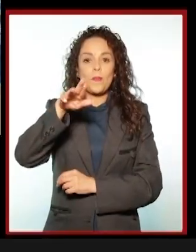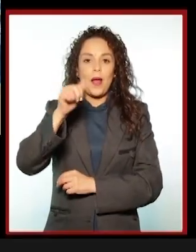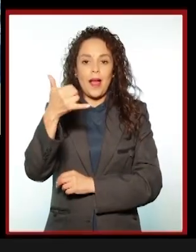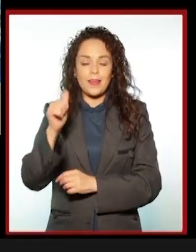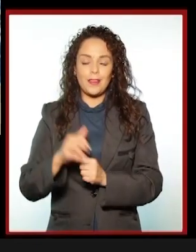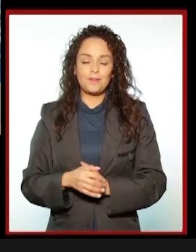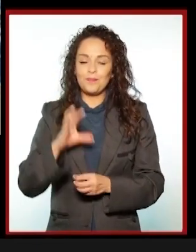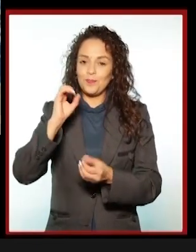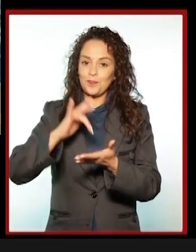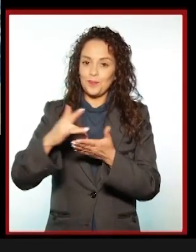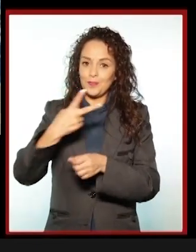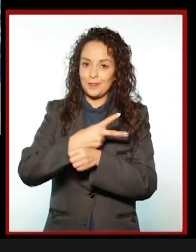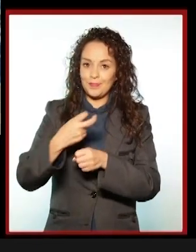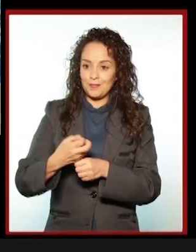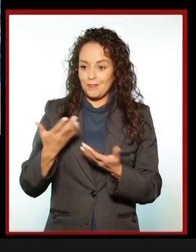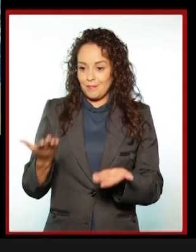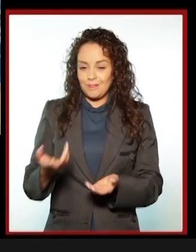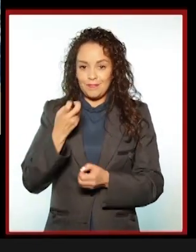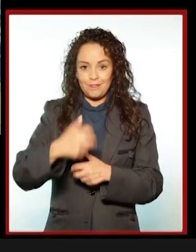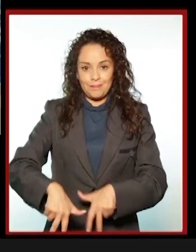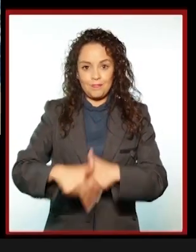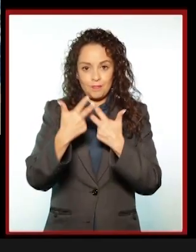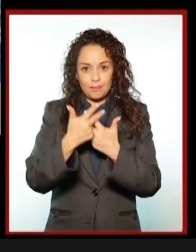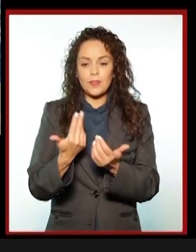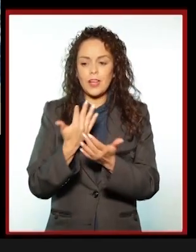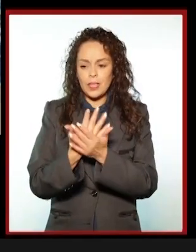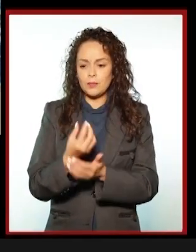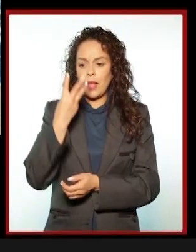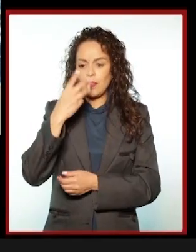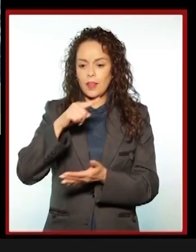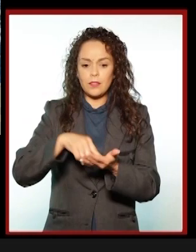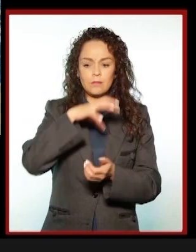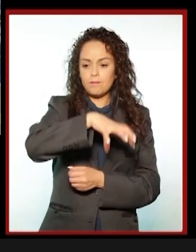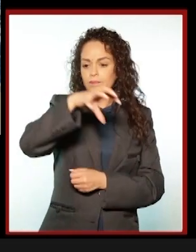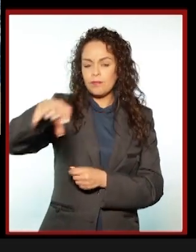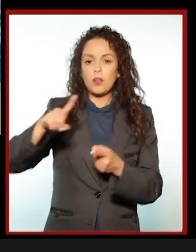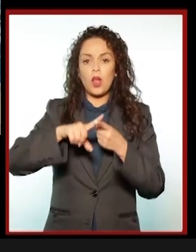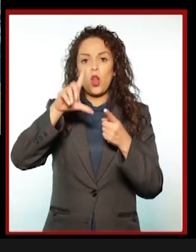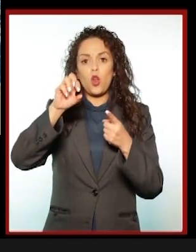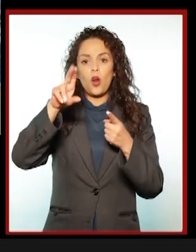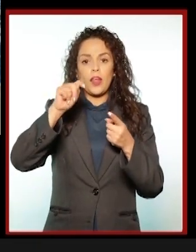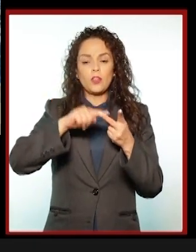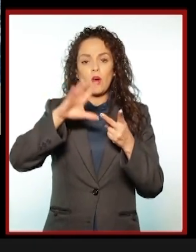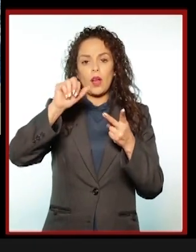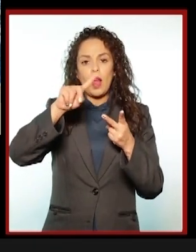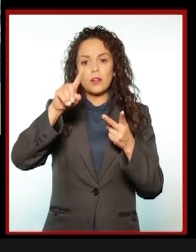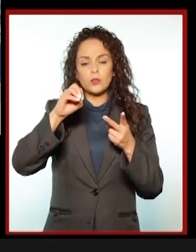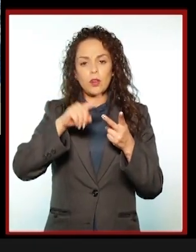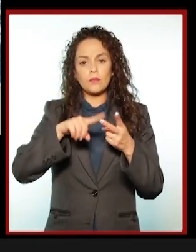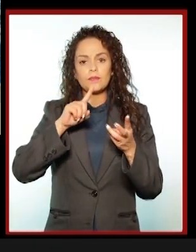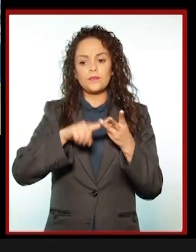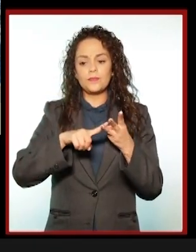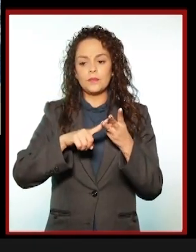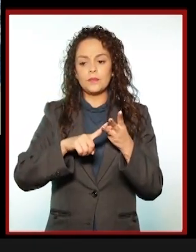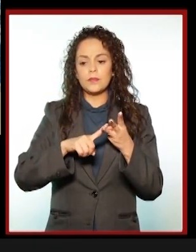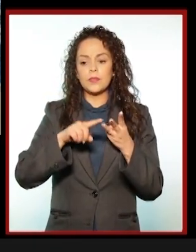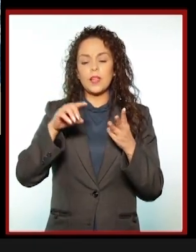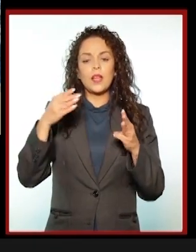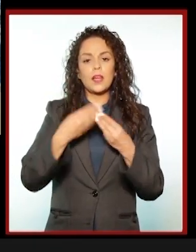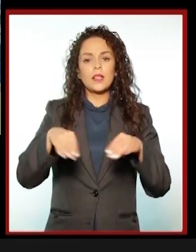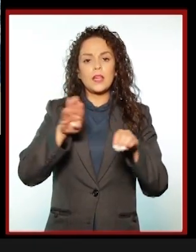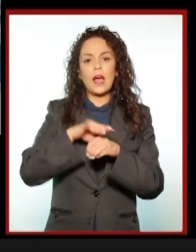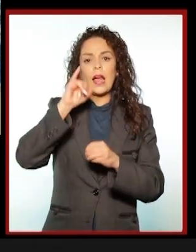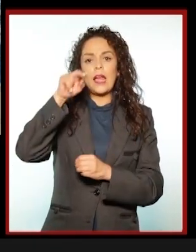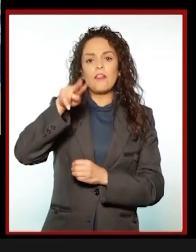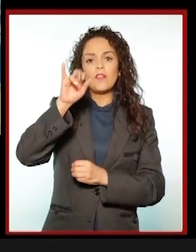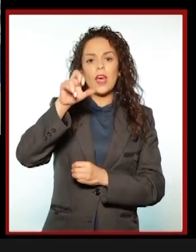Muchas gracias por el espacio y los esperamos en las 3 sedes de Museo Sumaya: Plaza Loreto, Plaza Carso y